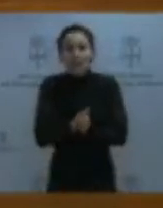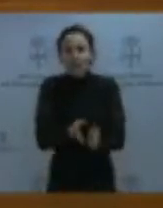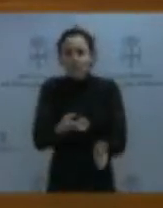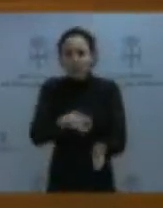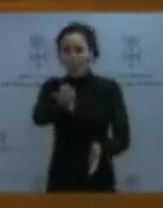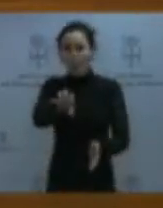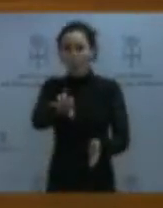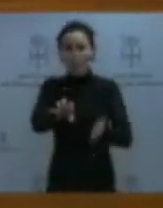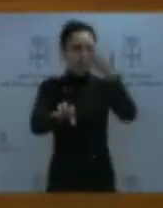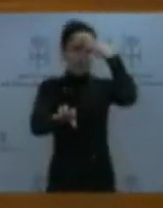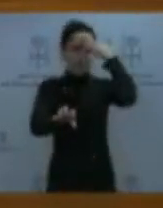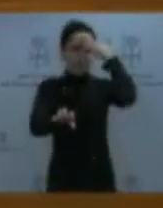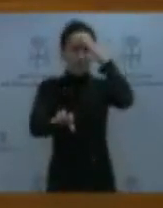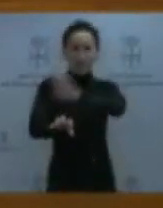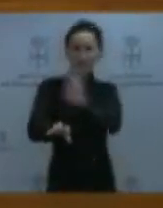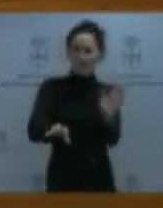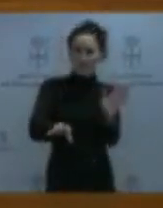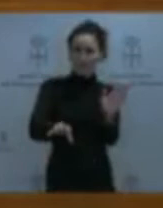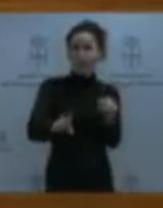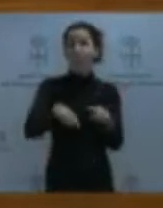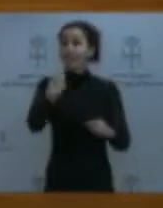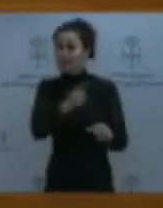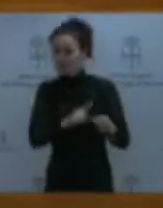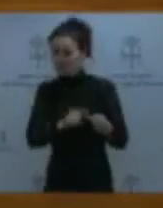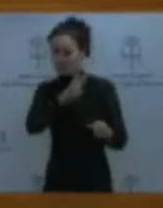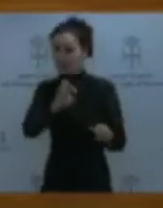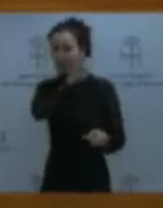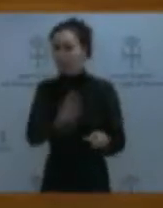pero totales. Tienen ustedes luego más